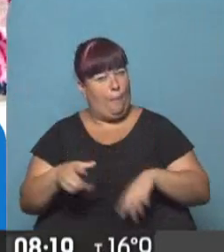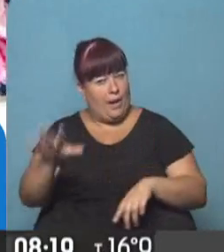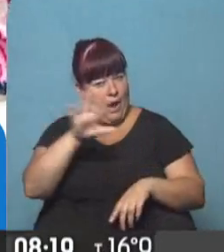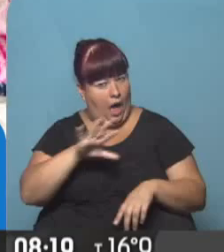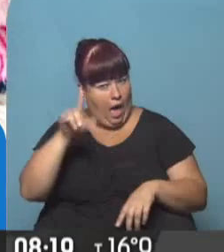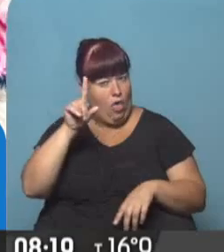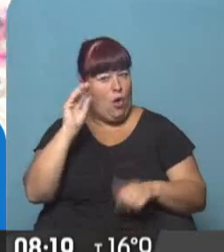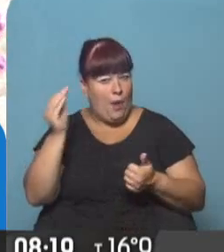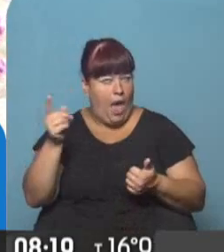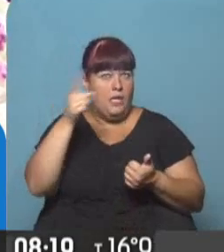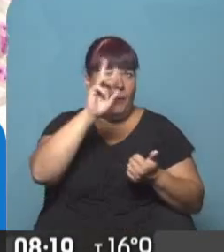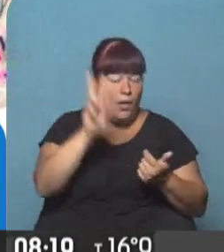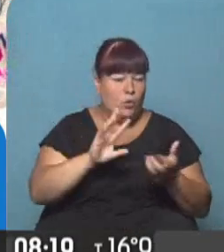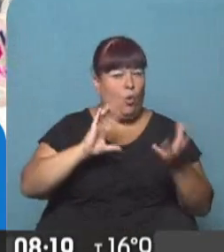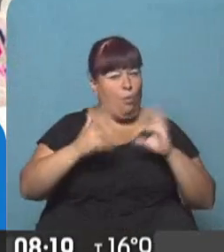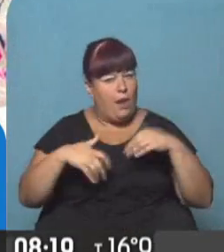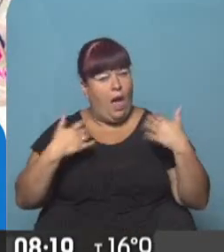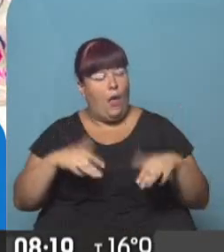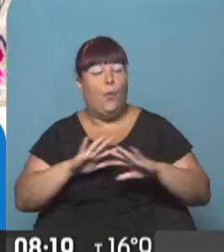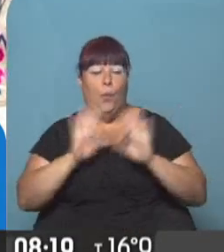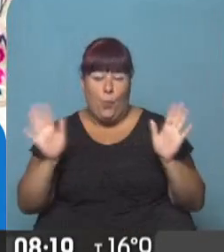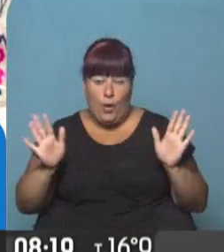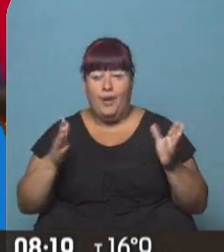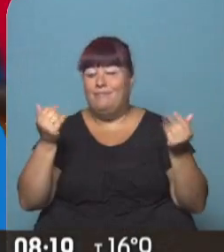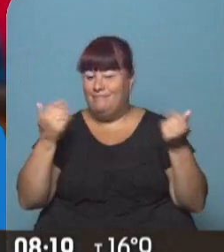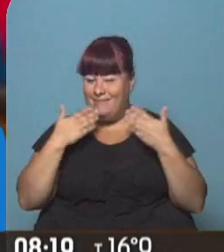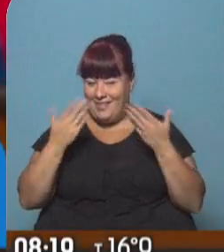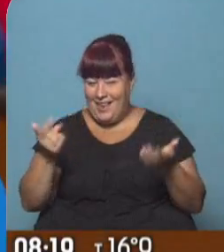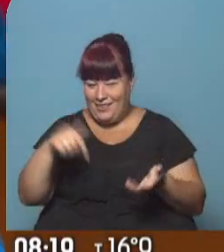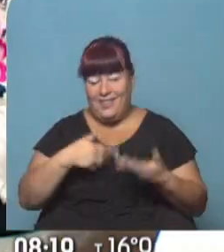barrio grande de Brasil, Así Venezuela. Es. Bueno, ahí estamos. Gracias. Nos despedimos. Gracias por la invitación. Muchísimas gracias.